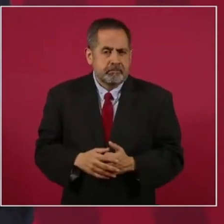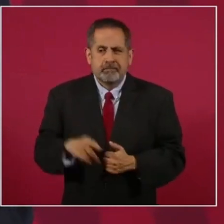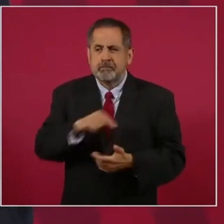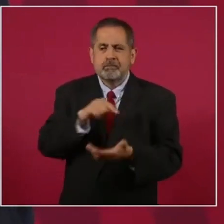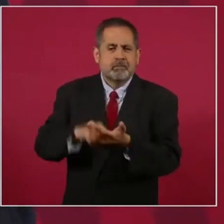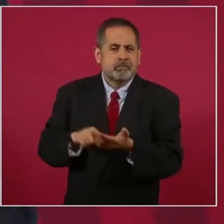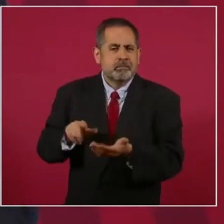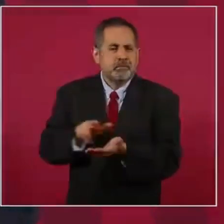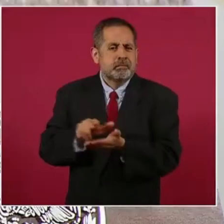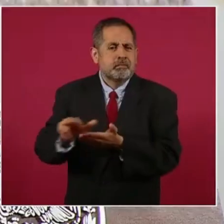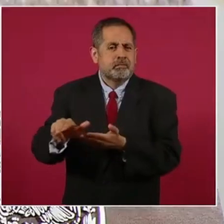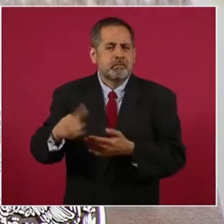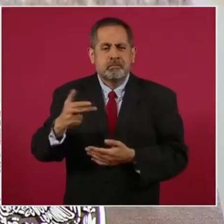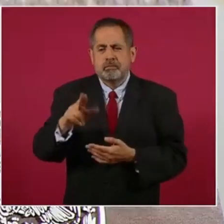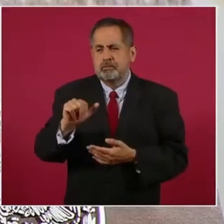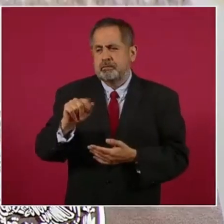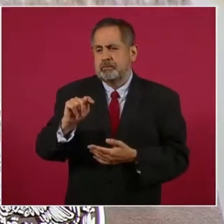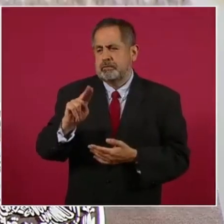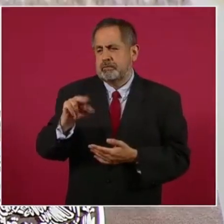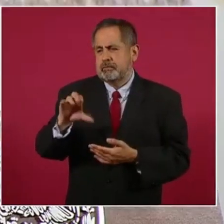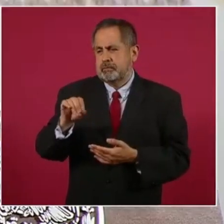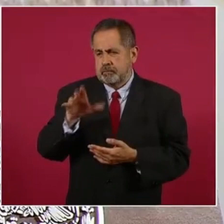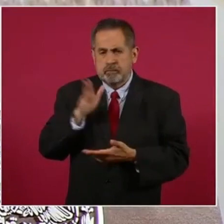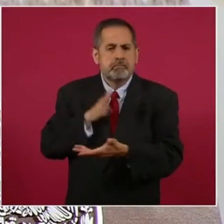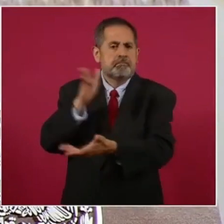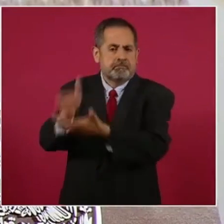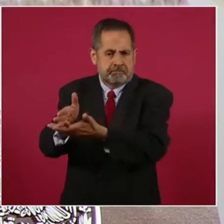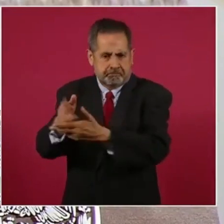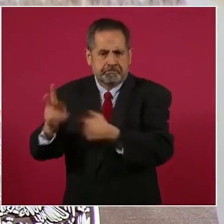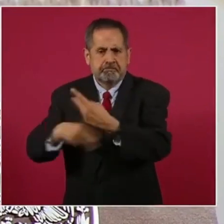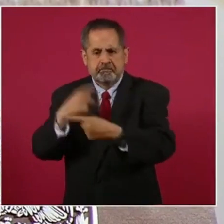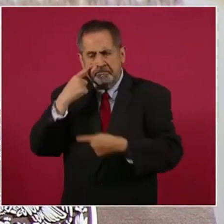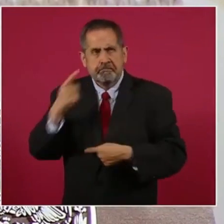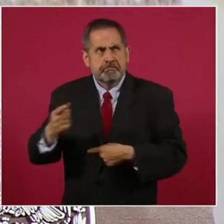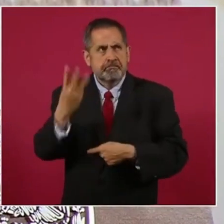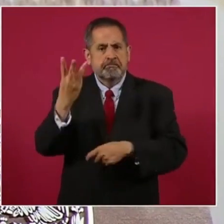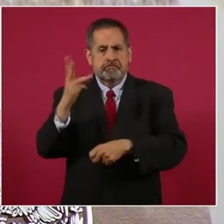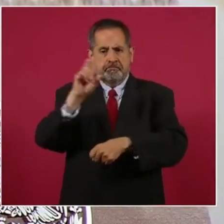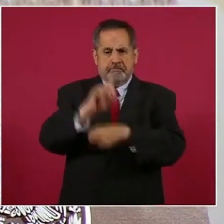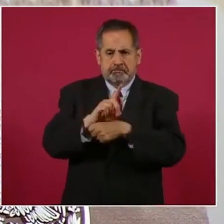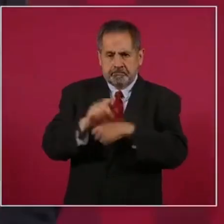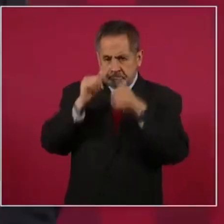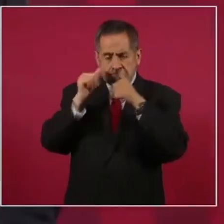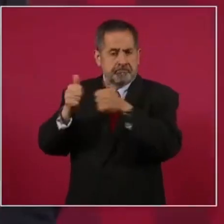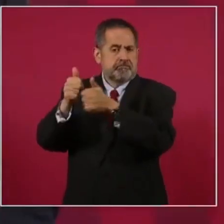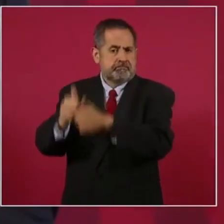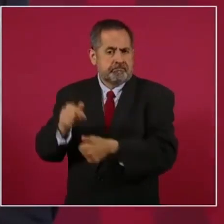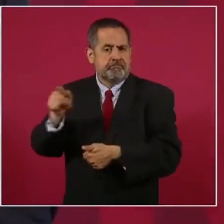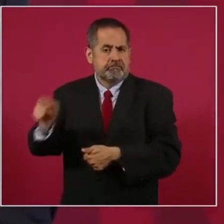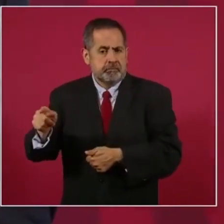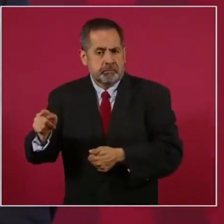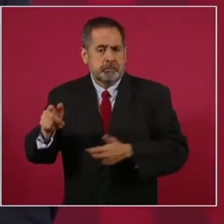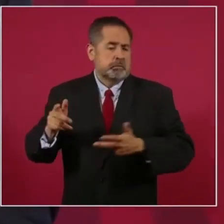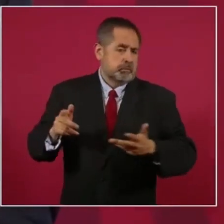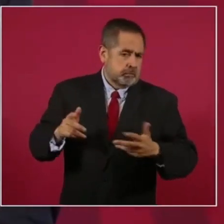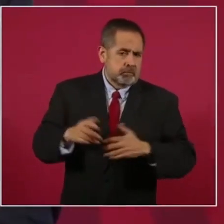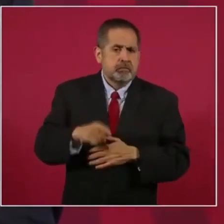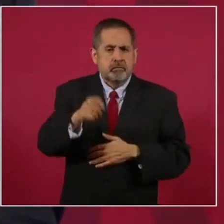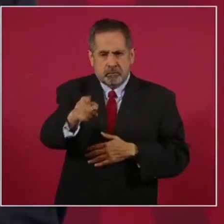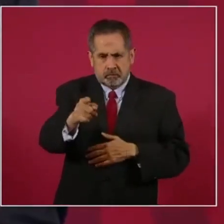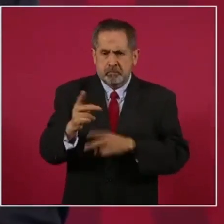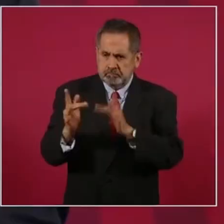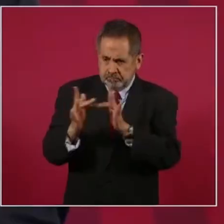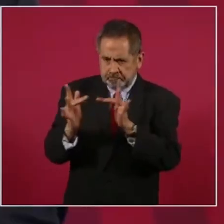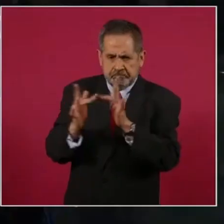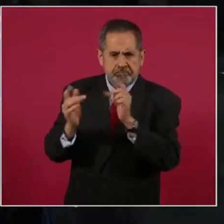Huatulco. Voy a estar allá 3 días, de modo que vamos a estar viendo